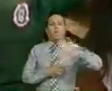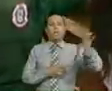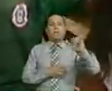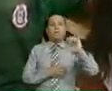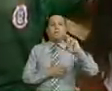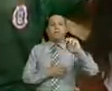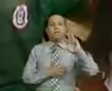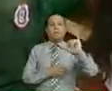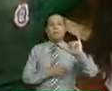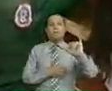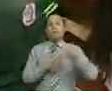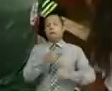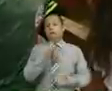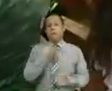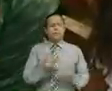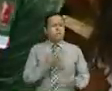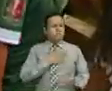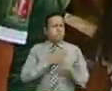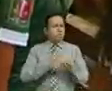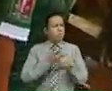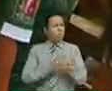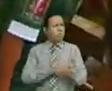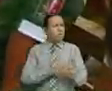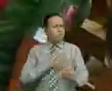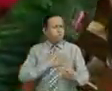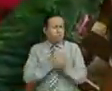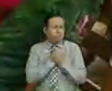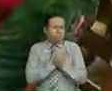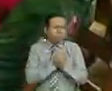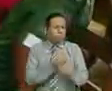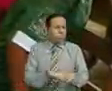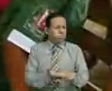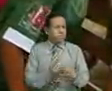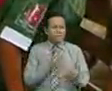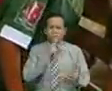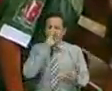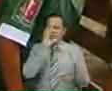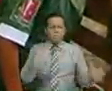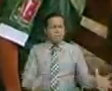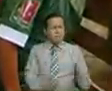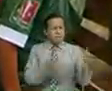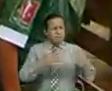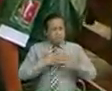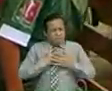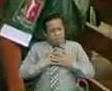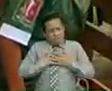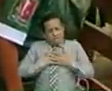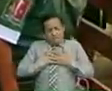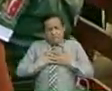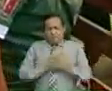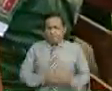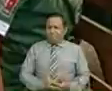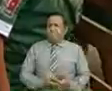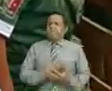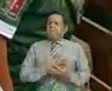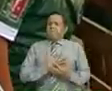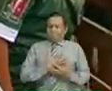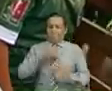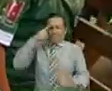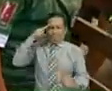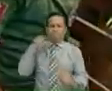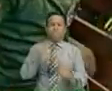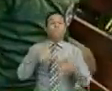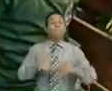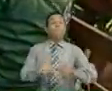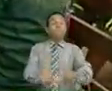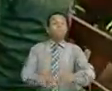son una parte muy importante de mi vida. Ellos día a día me dan una luz, como una inspiración a seguir adelante. Aparte,